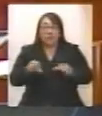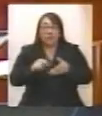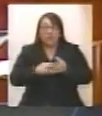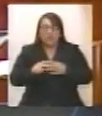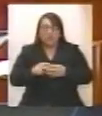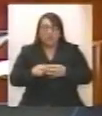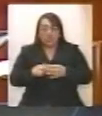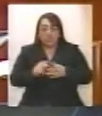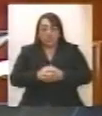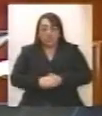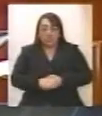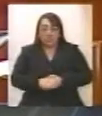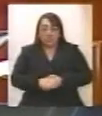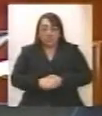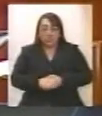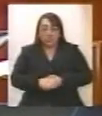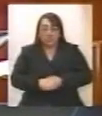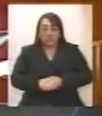efectos permanentes en el gasto.